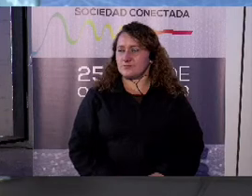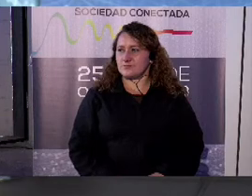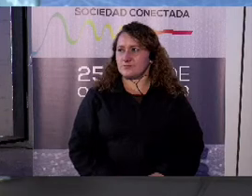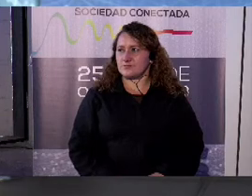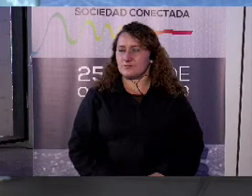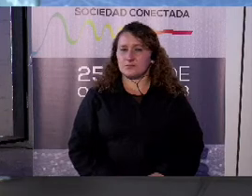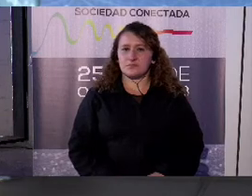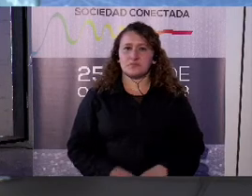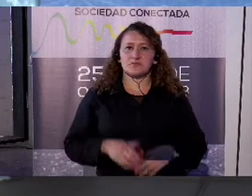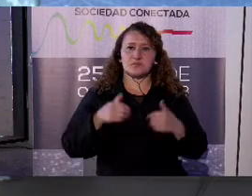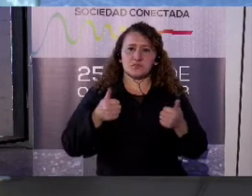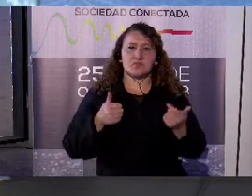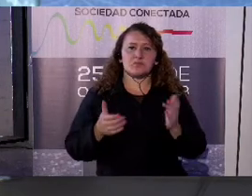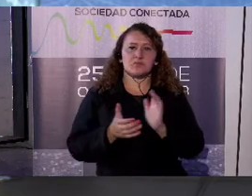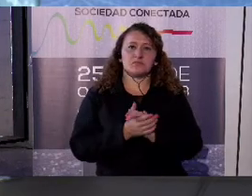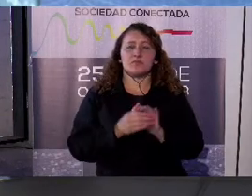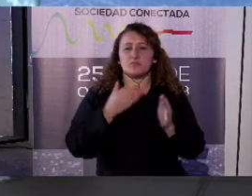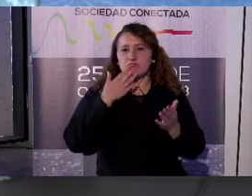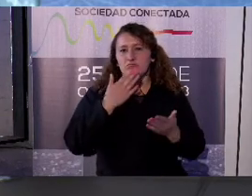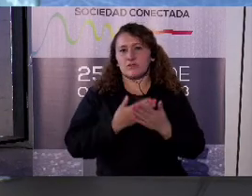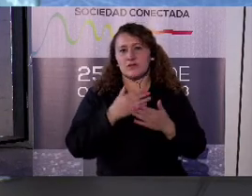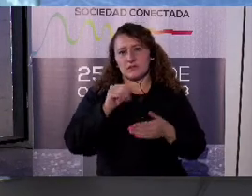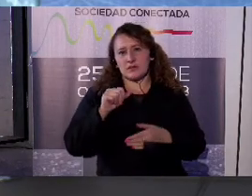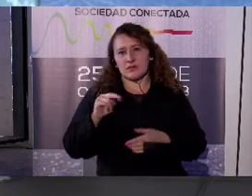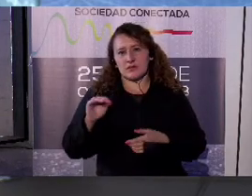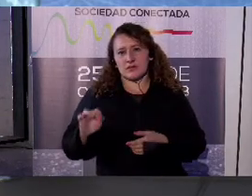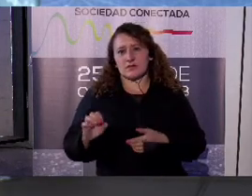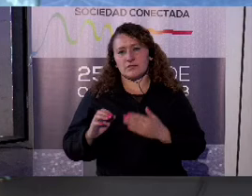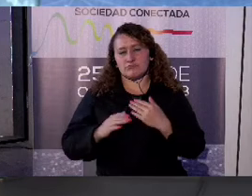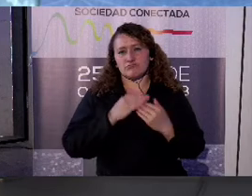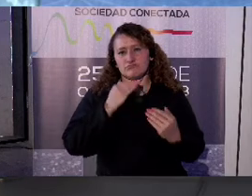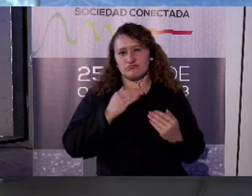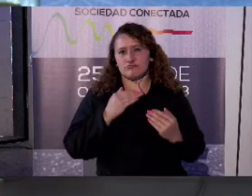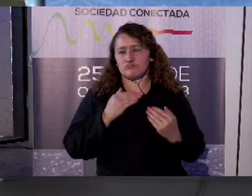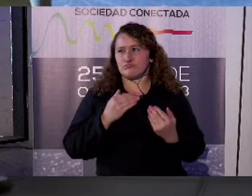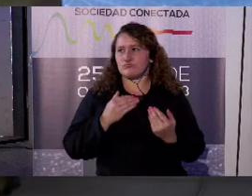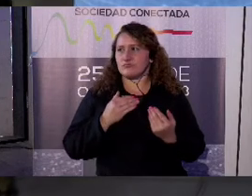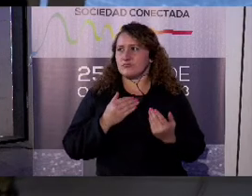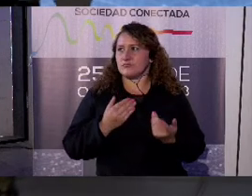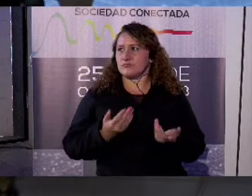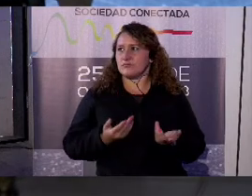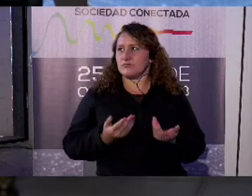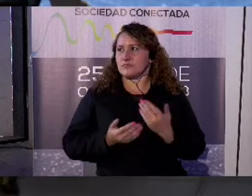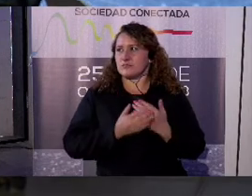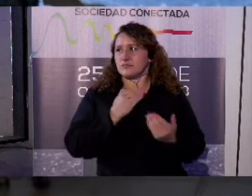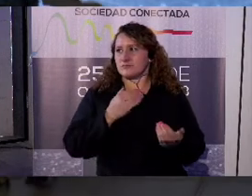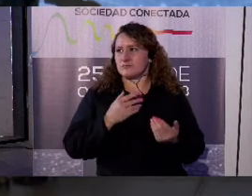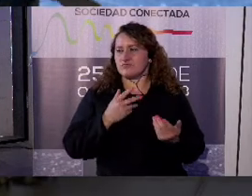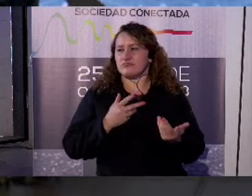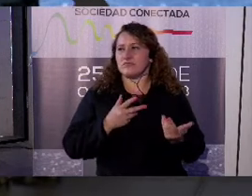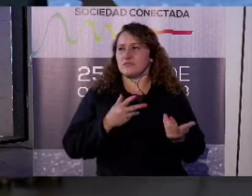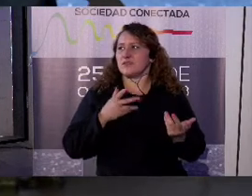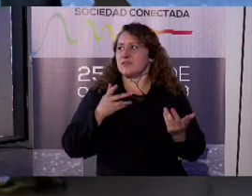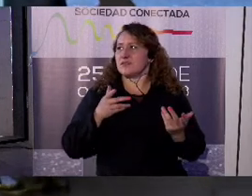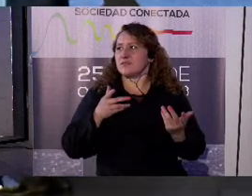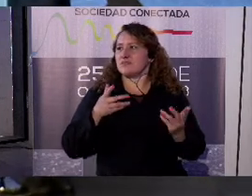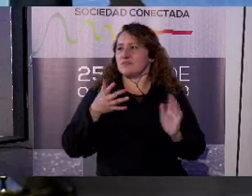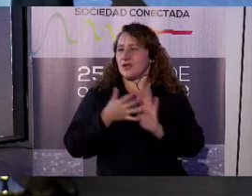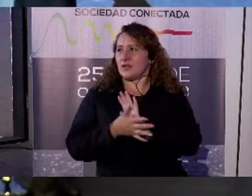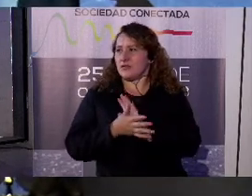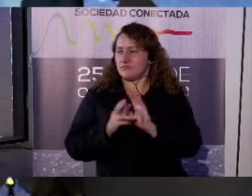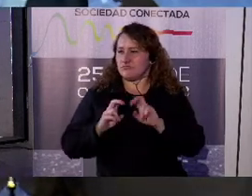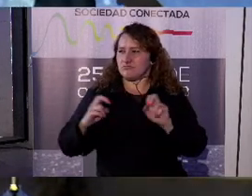Bueno amigos este Muchas gracias a la ane por por invitarnos a a compartir este panel creo